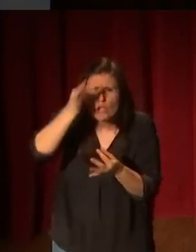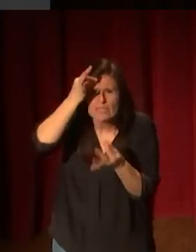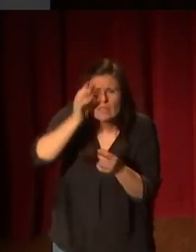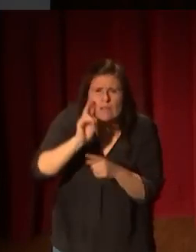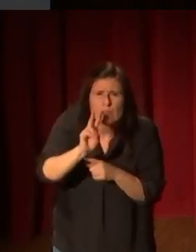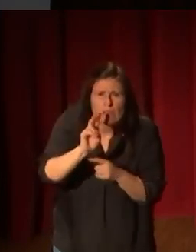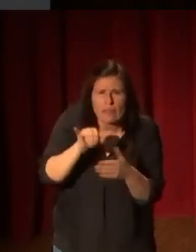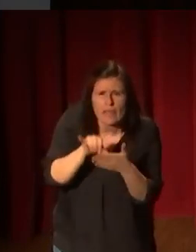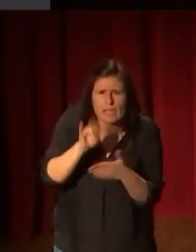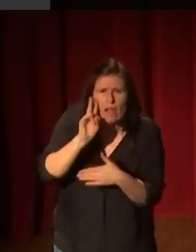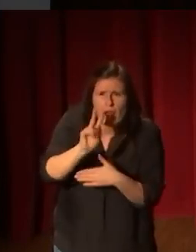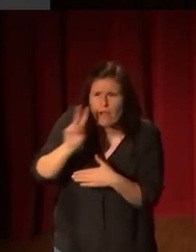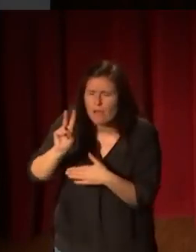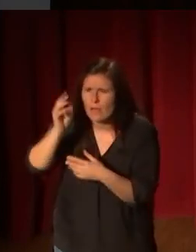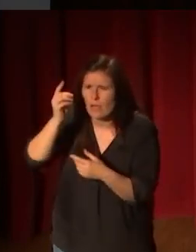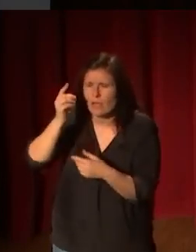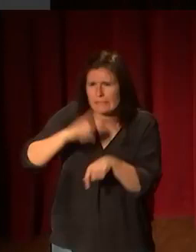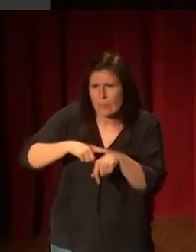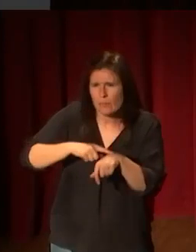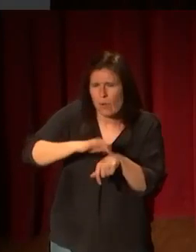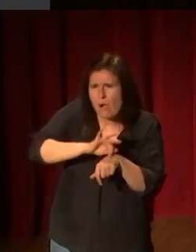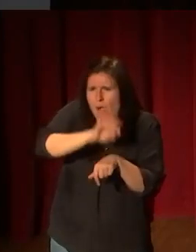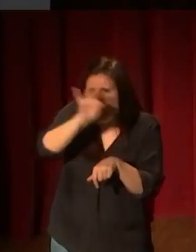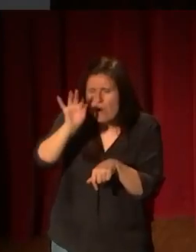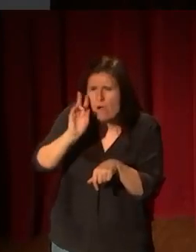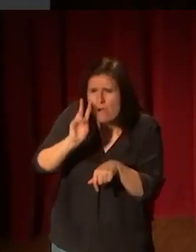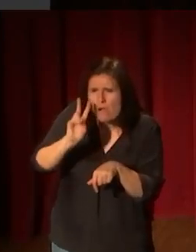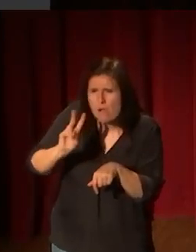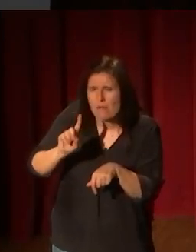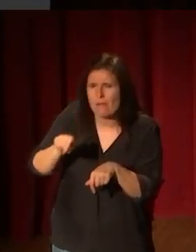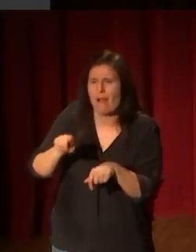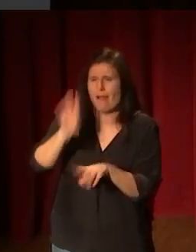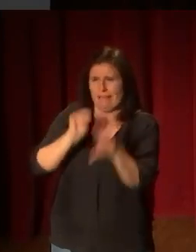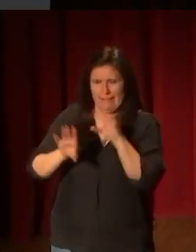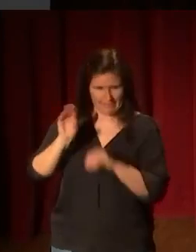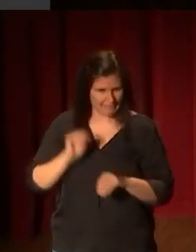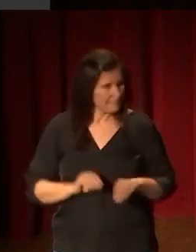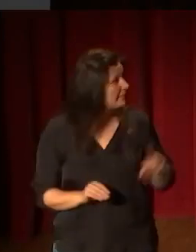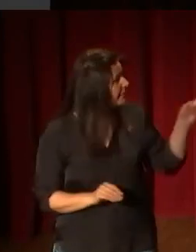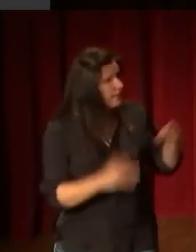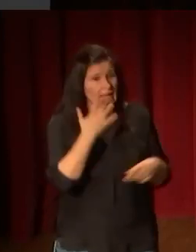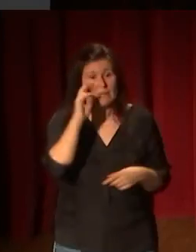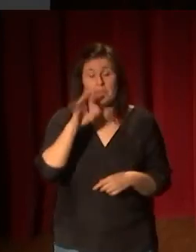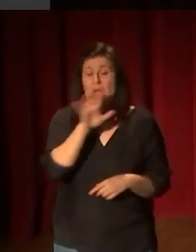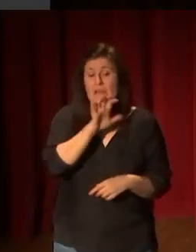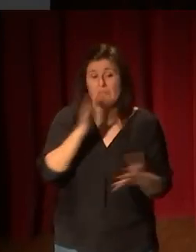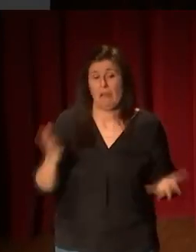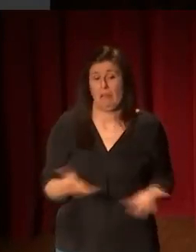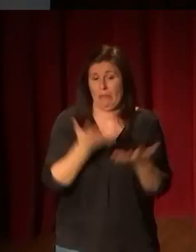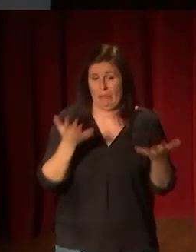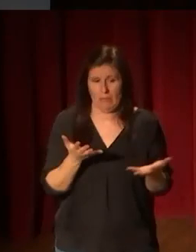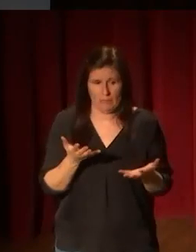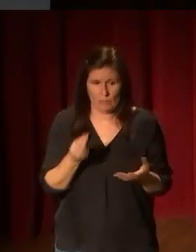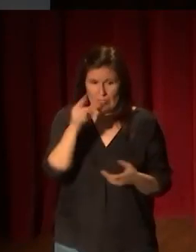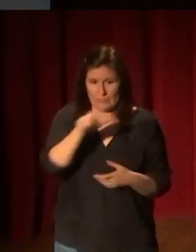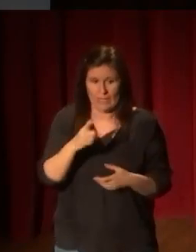y a mirarlo con entretenimiento que nos obligan a describir este cuadro aquí podemos ver desde la anécdota de una de las